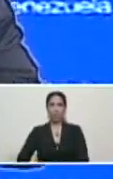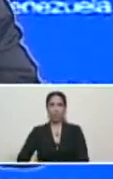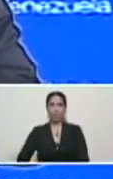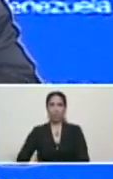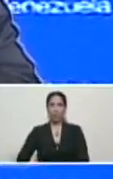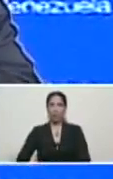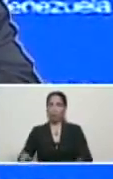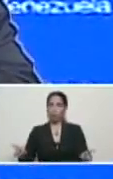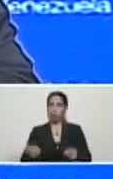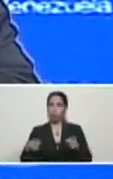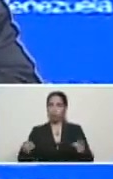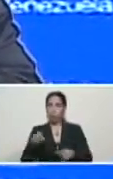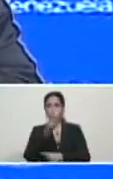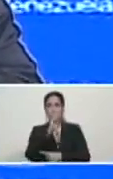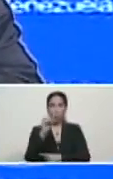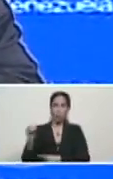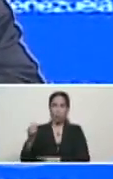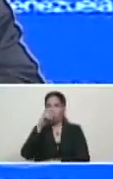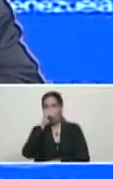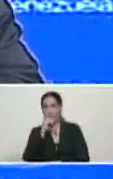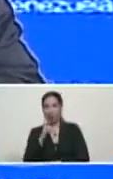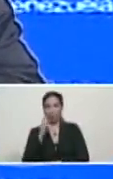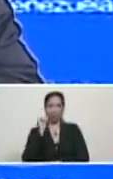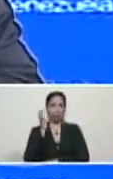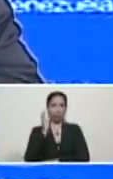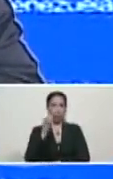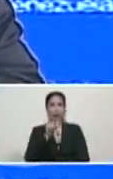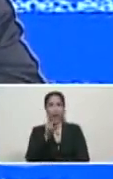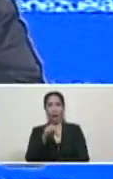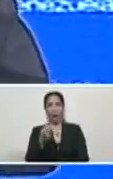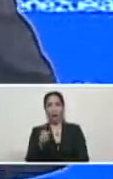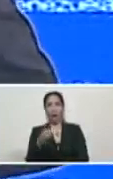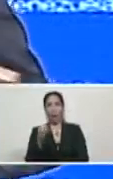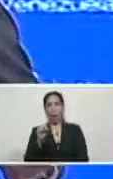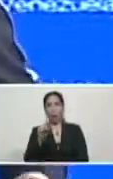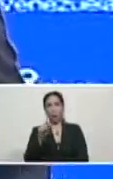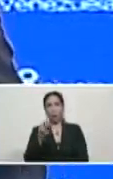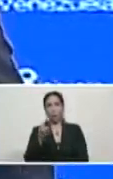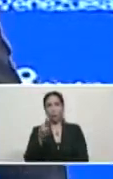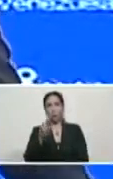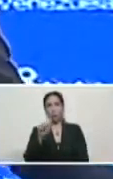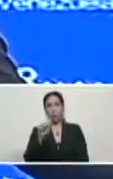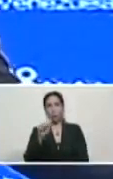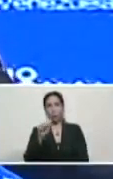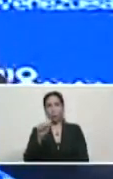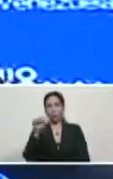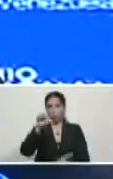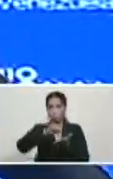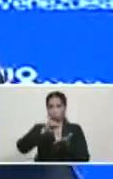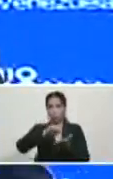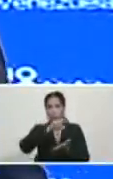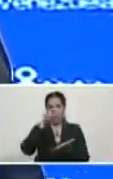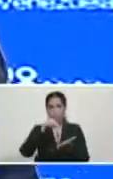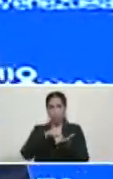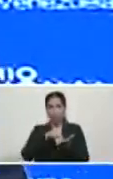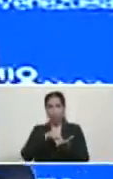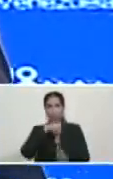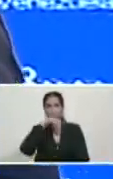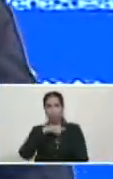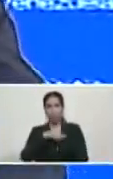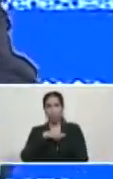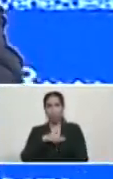del Bicentenario del Congreso de Angostura. Se titula, y por el Centro Nacional de la Historia, aquí están los historiadores, el doctor